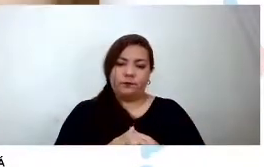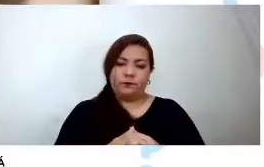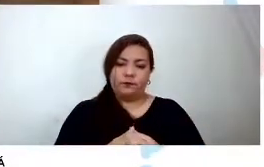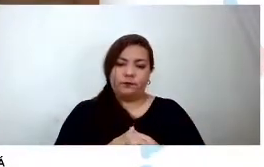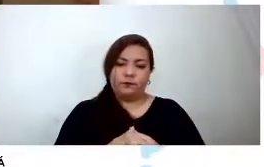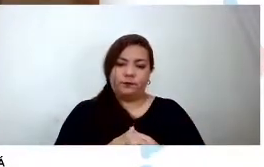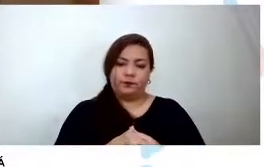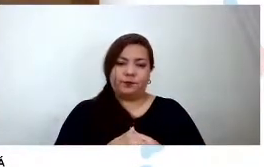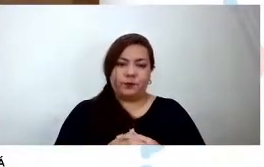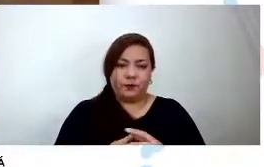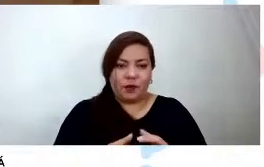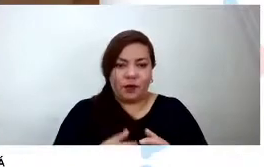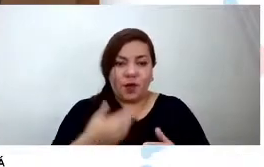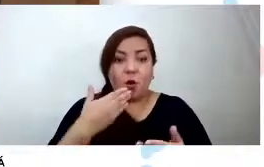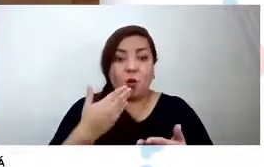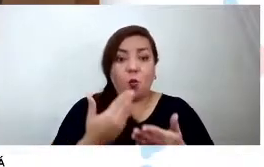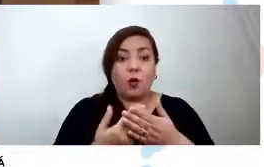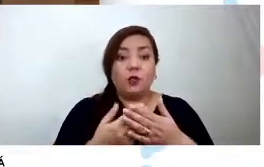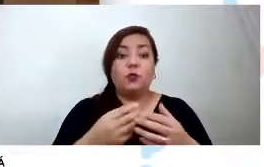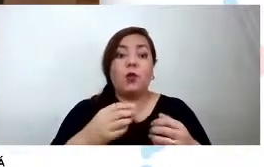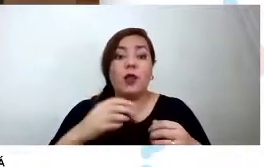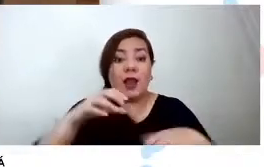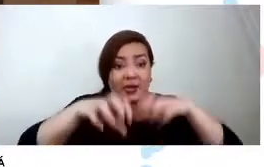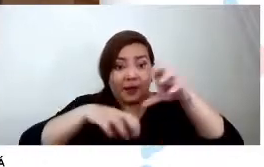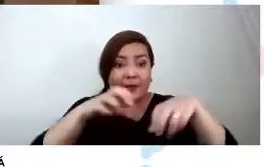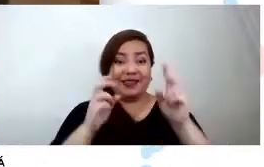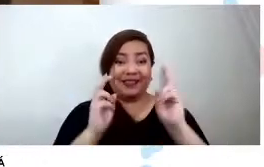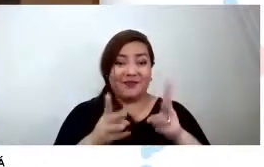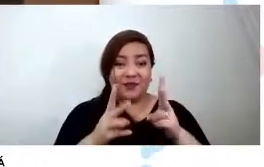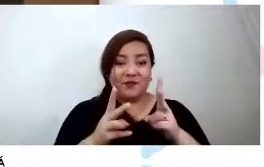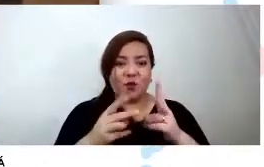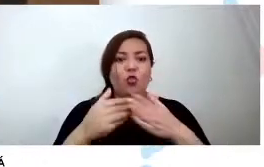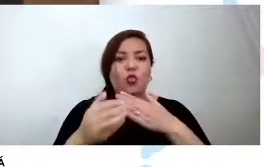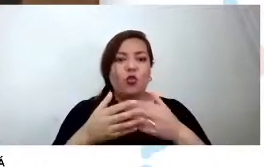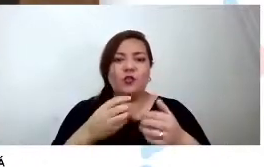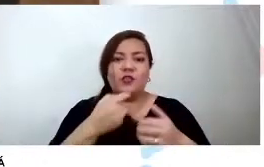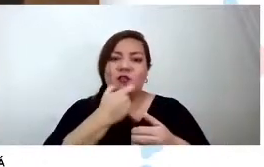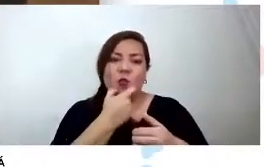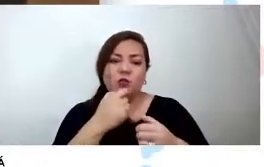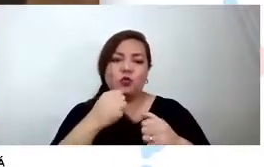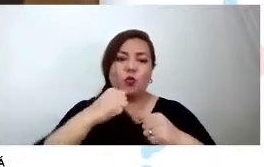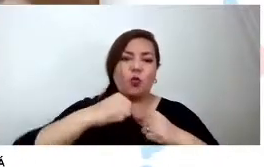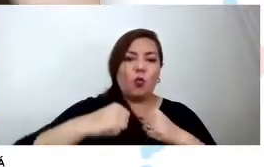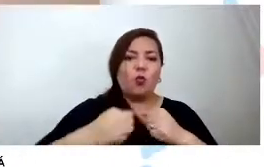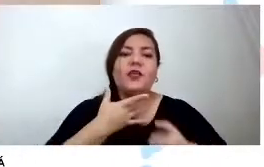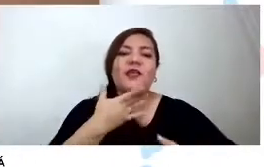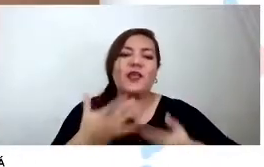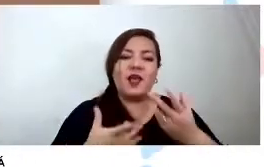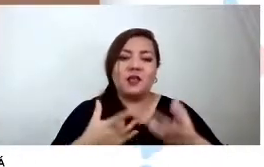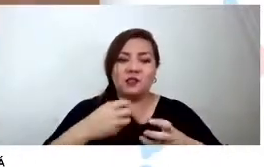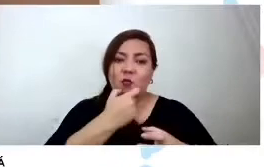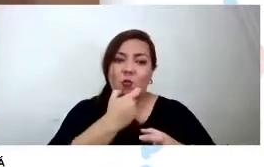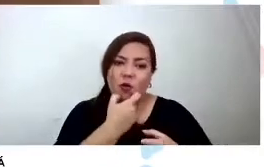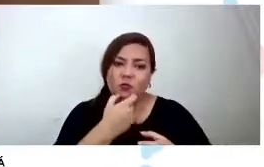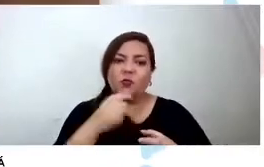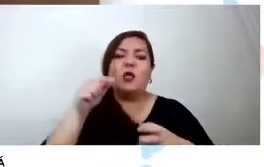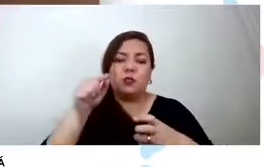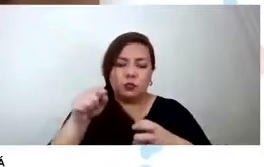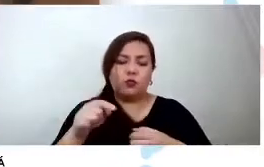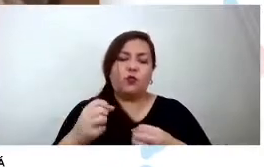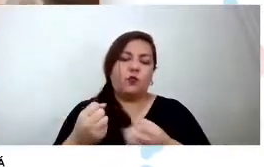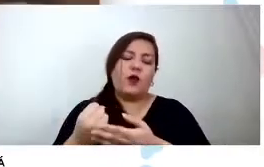hueso cuando está el animal en vida, el espécimen en vida. Esto es muy interesante porque aquí se